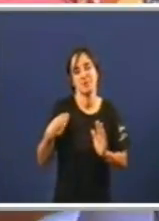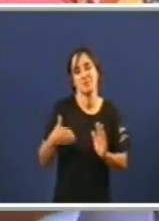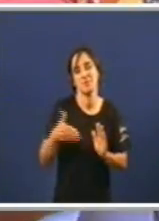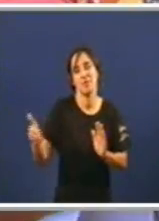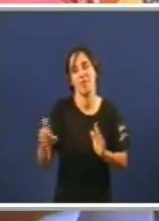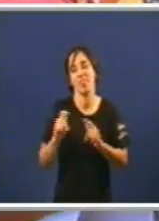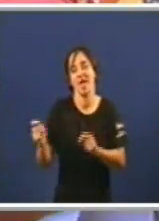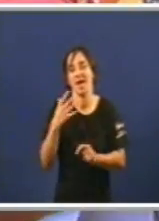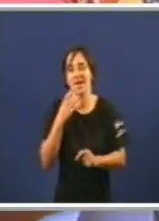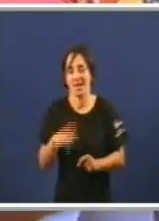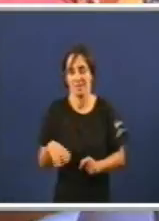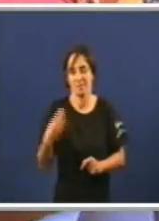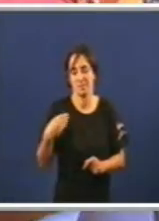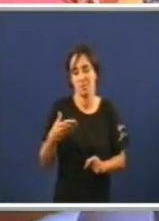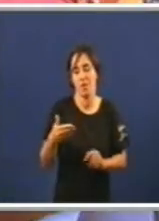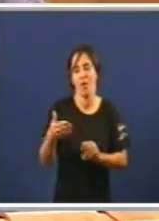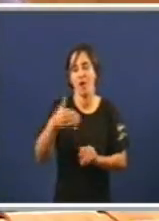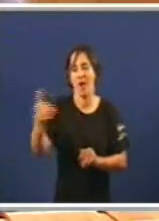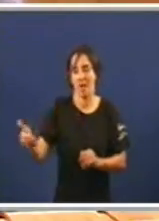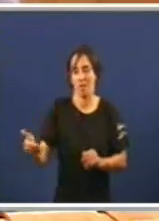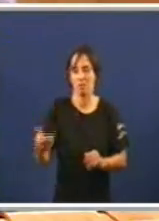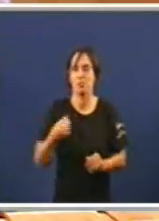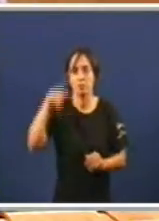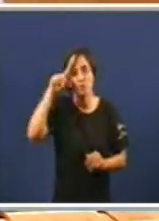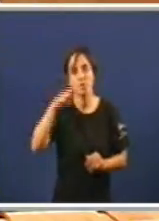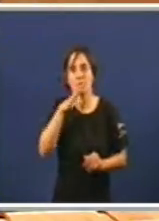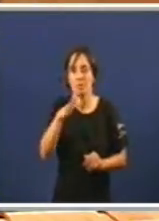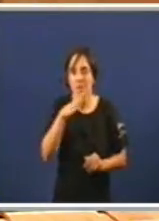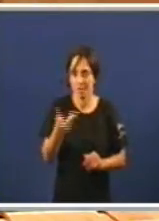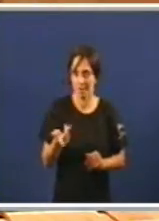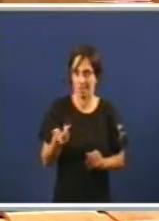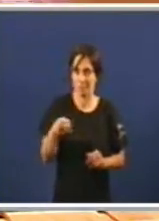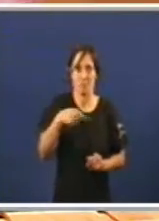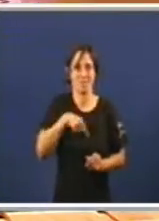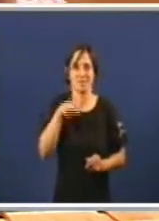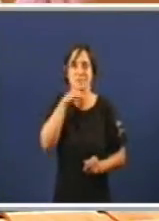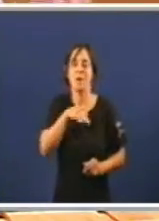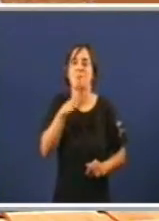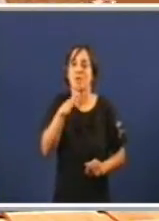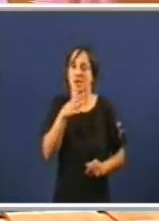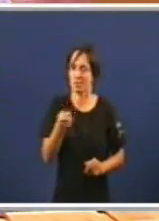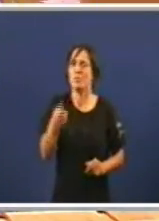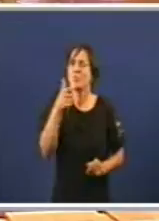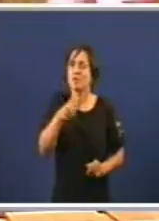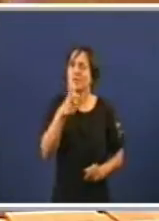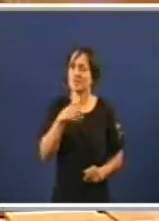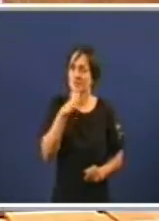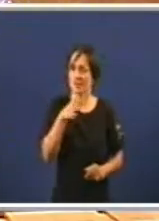balanza. Sempre no mesmo lado da balanza. Eu non sei por que vos mobilizades. Non sei de que vos queixades, que vai